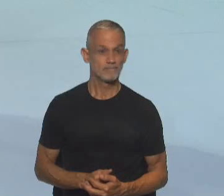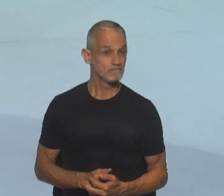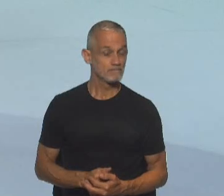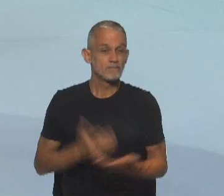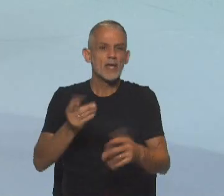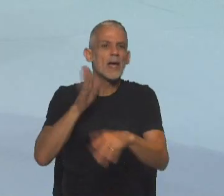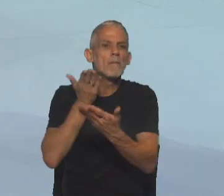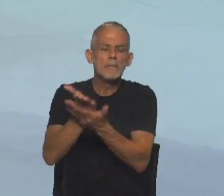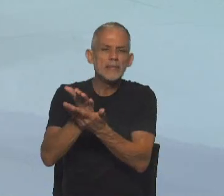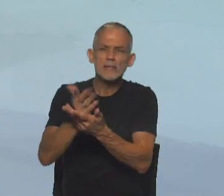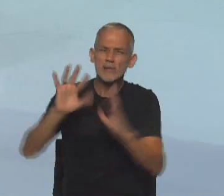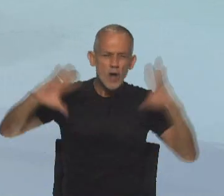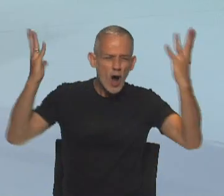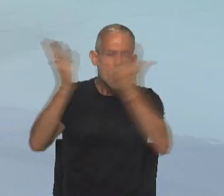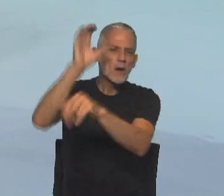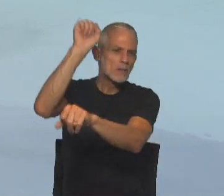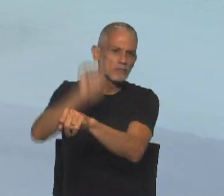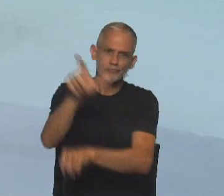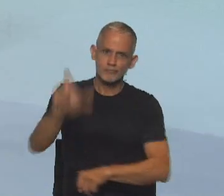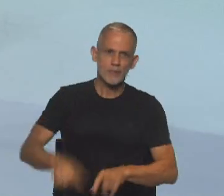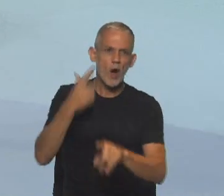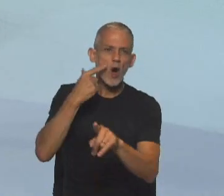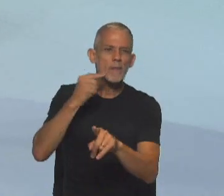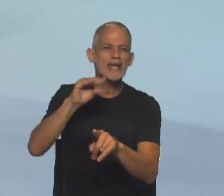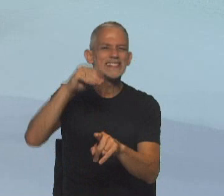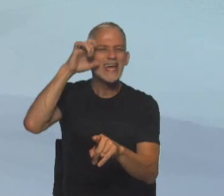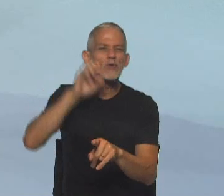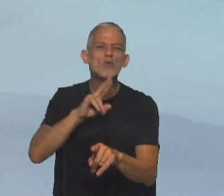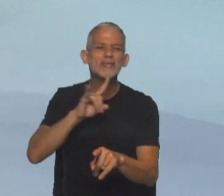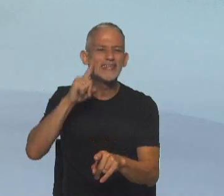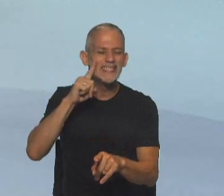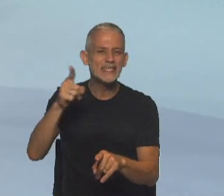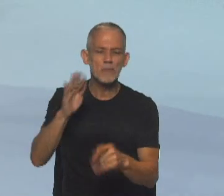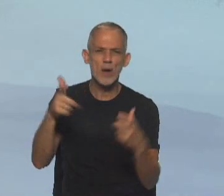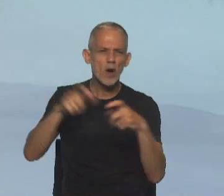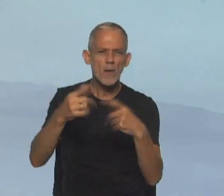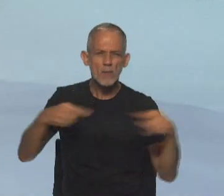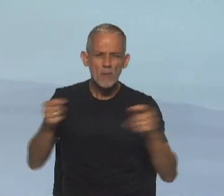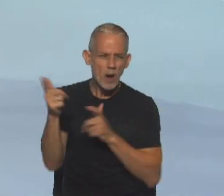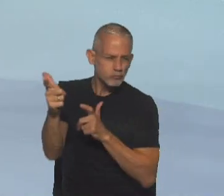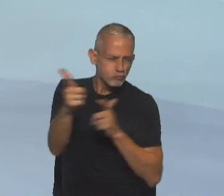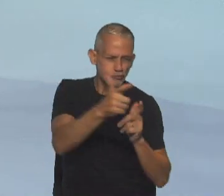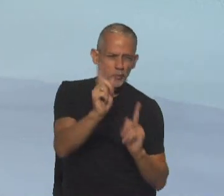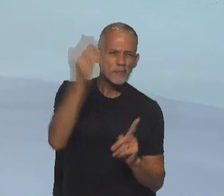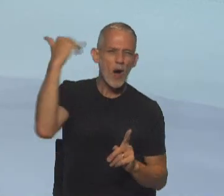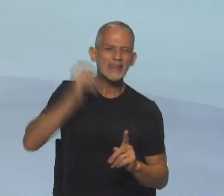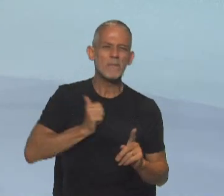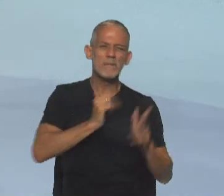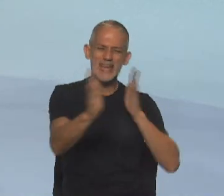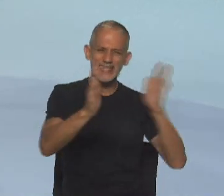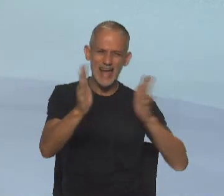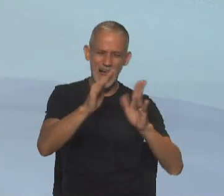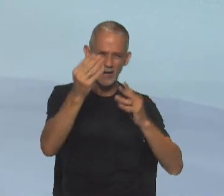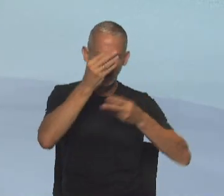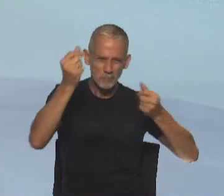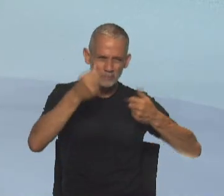Pidieron la captura internacional de Daniel Cerruti por la Comisión de Delitos de Lesa Humanidad durante la dictadura, con una